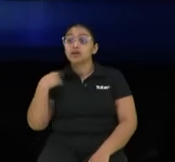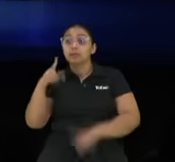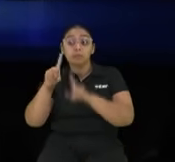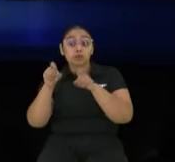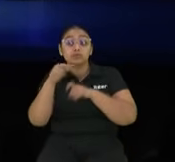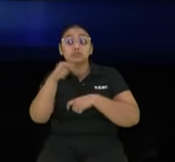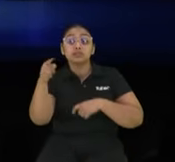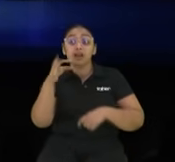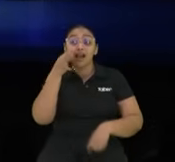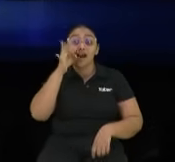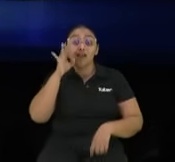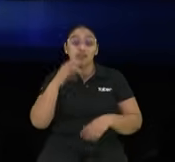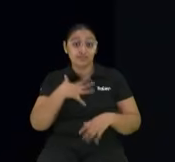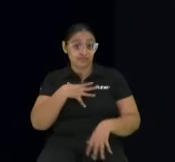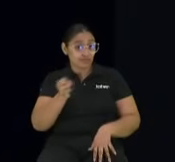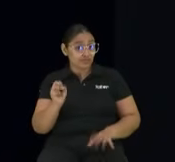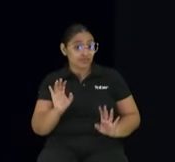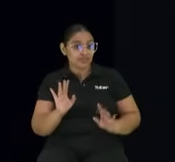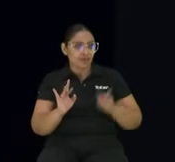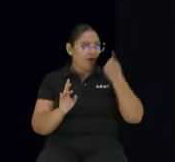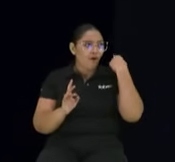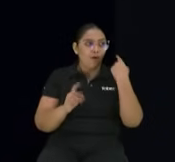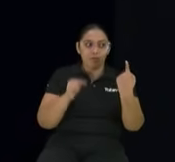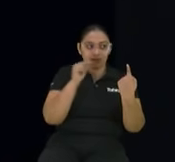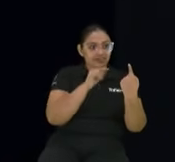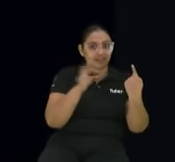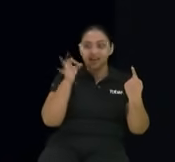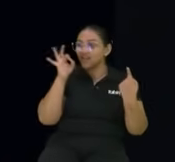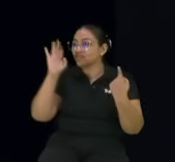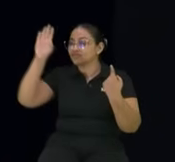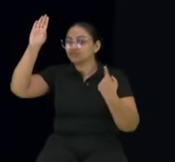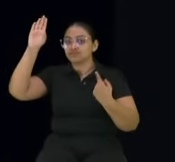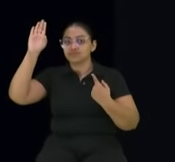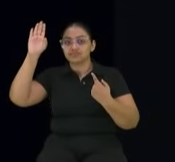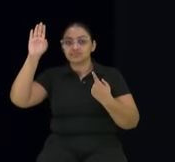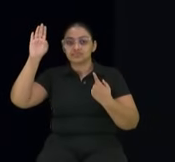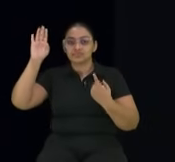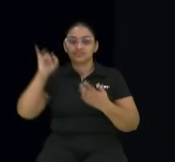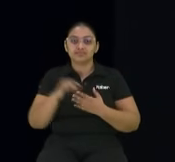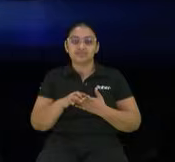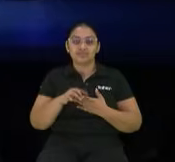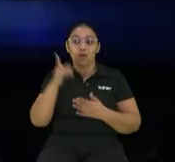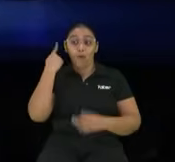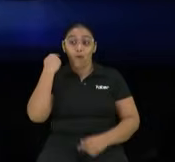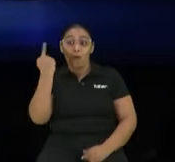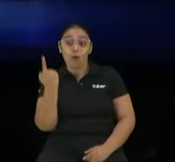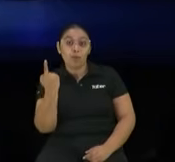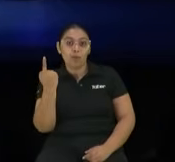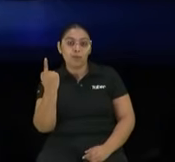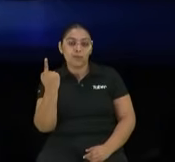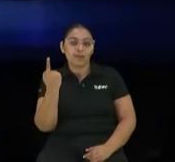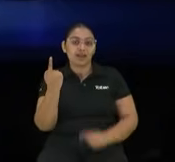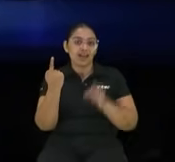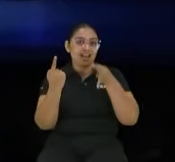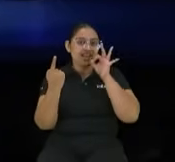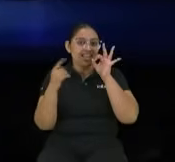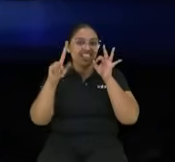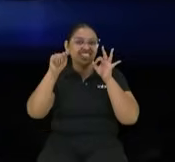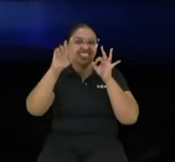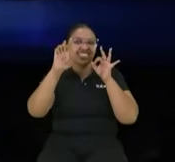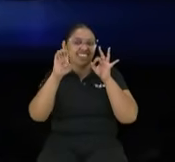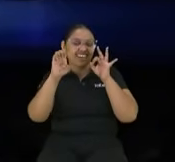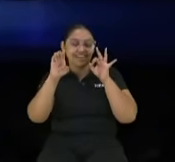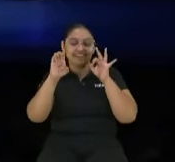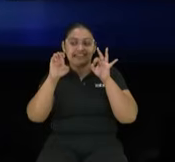café aquí Amén varones que les gusta el café varón que toma té tengo mis dudas solo digo a